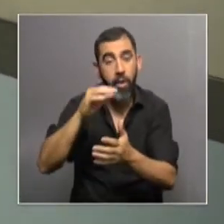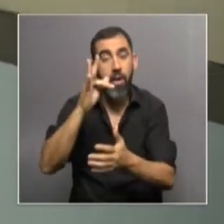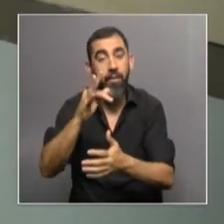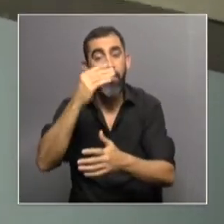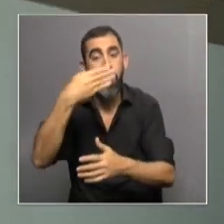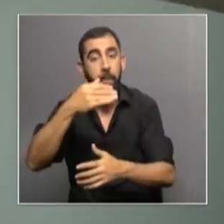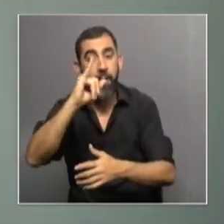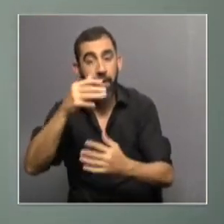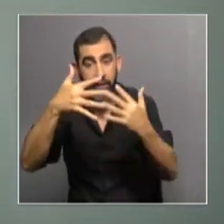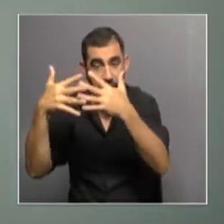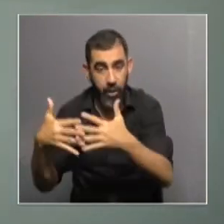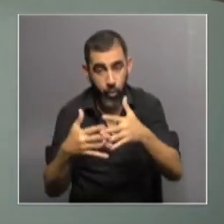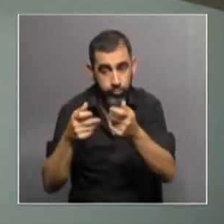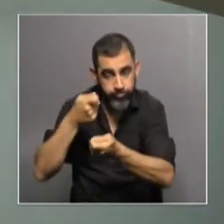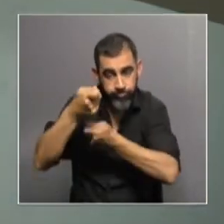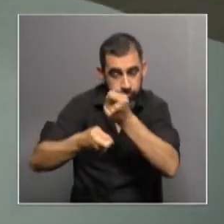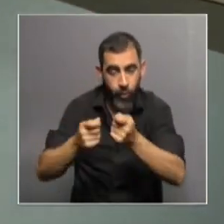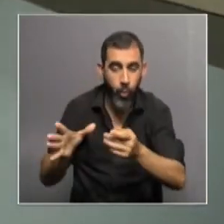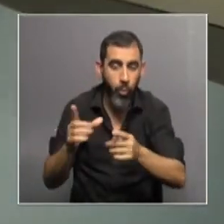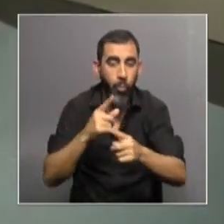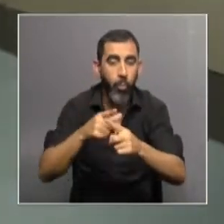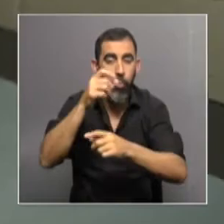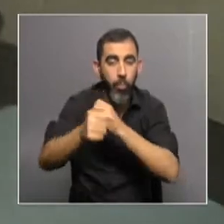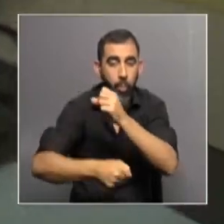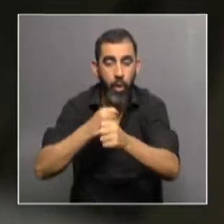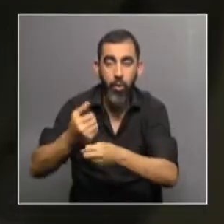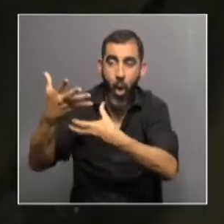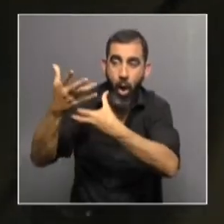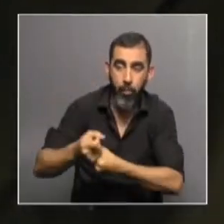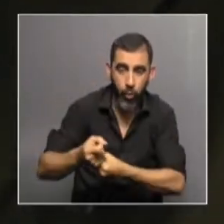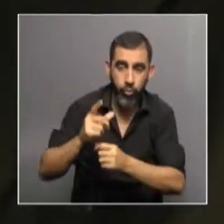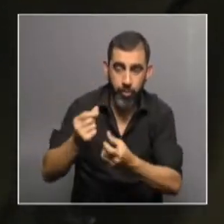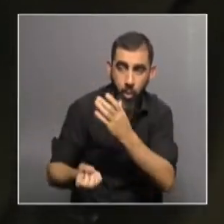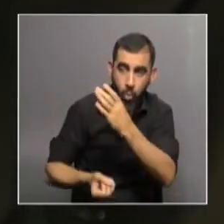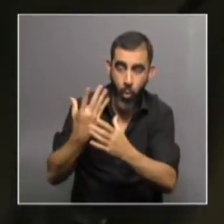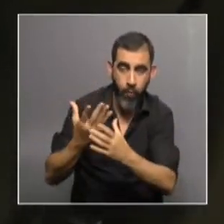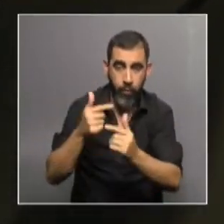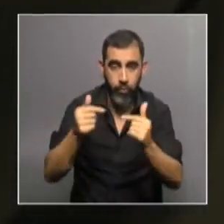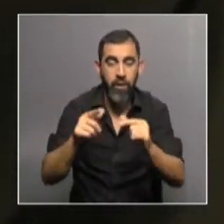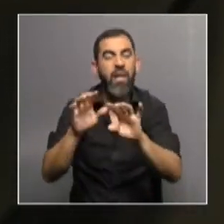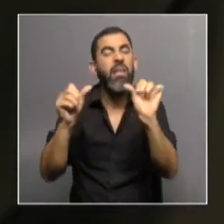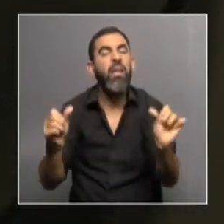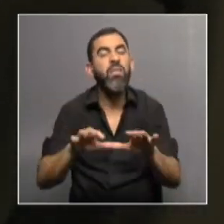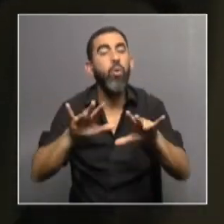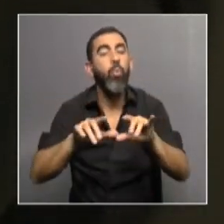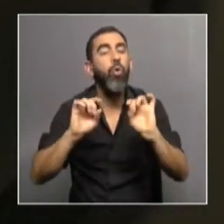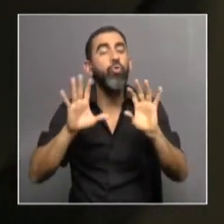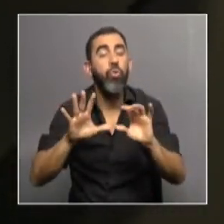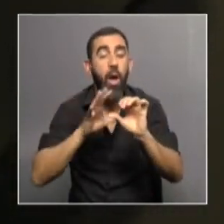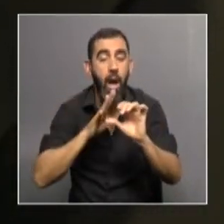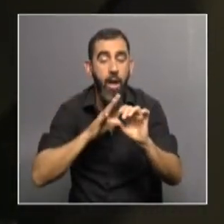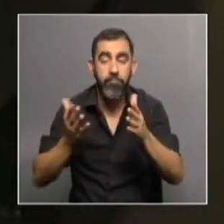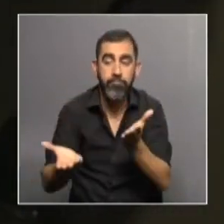de Estados Unidos y todos los años recibimos soporte de ellos y actualizaciones lo que hace este software simplemente es permitir